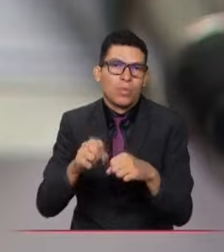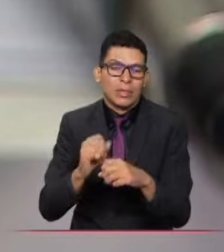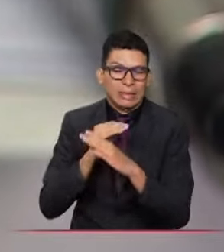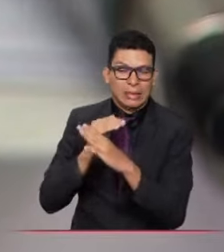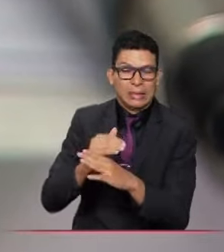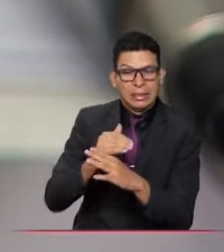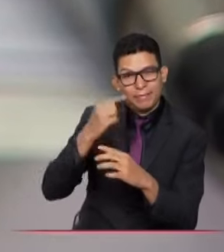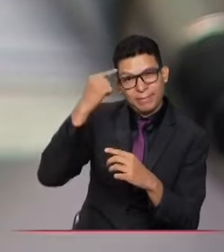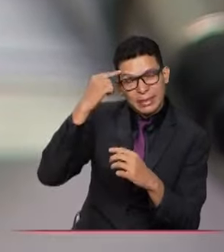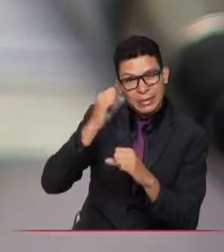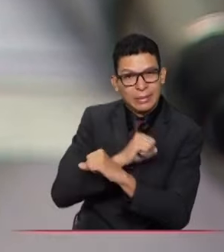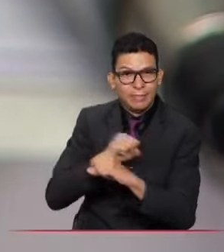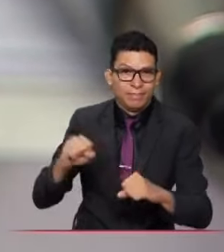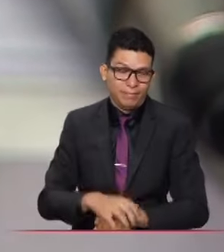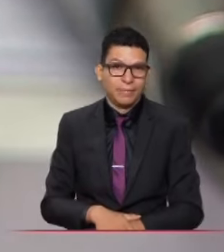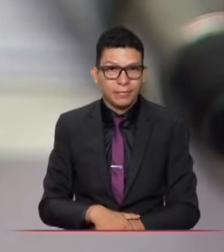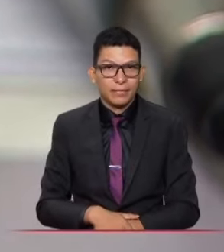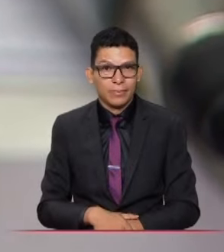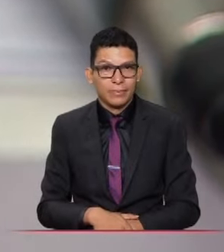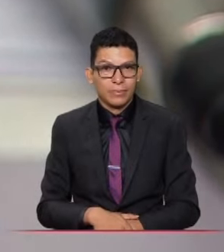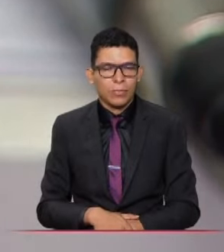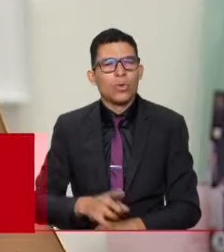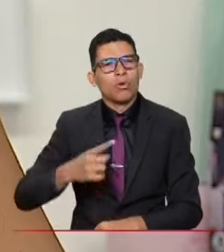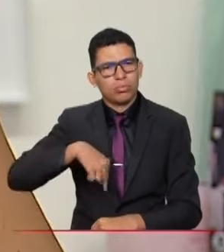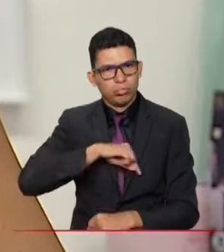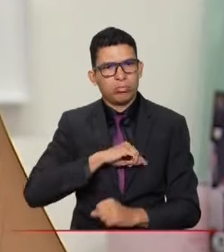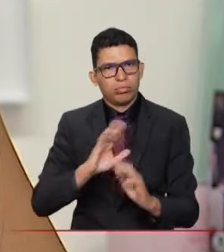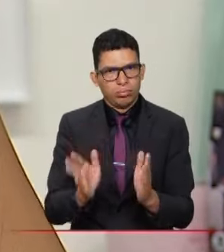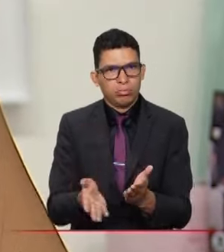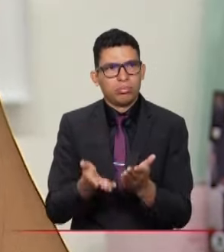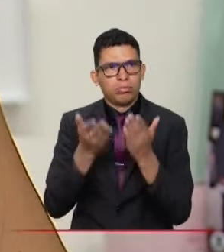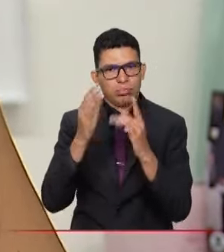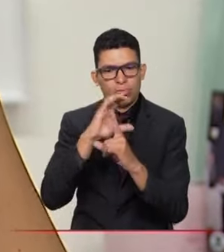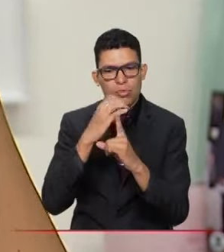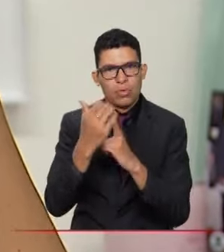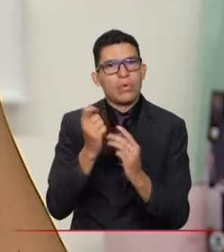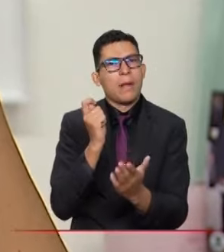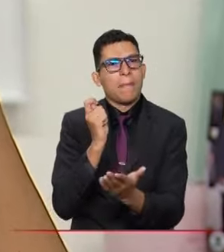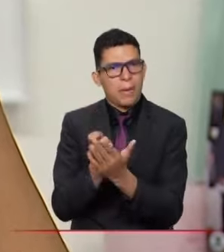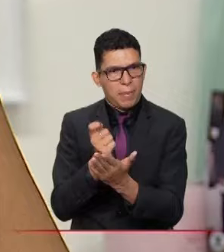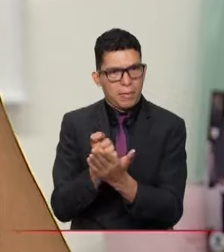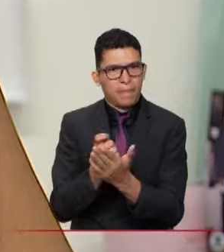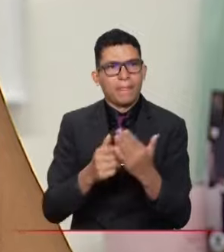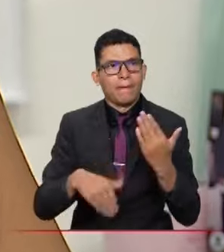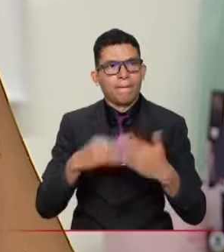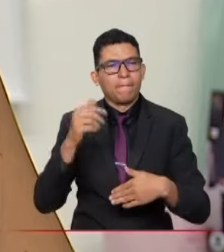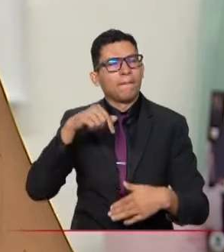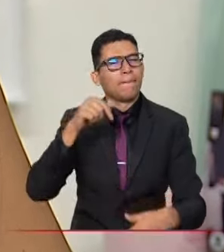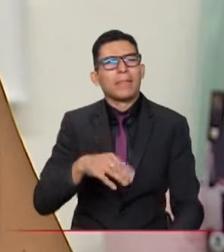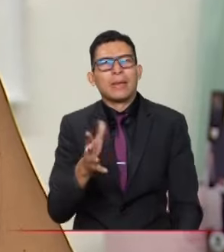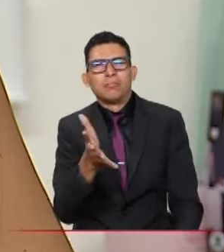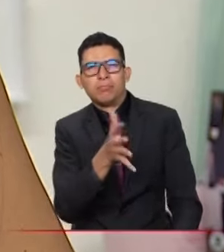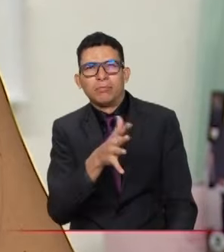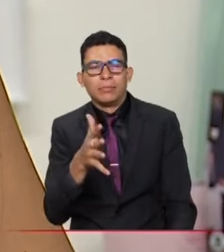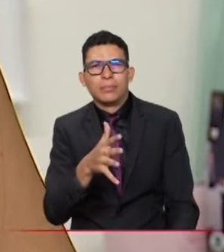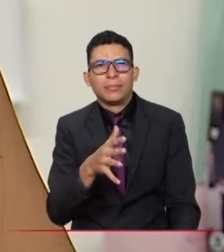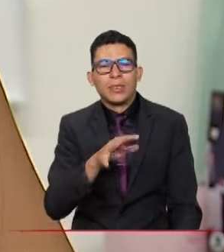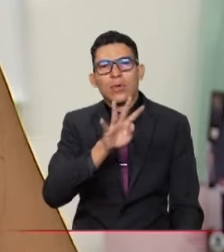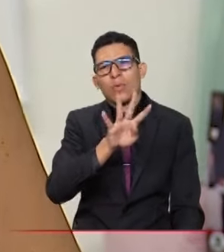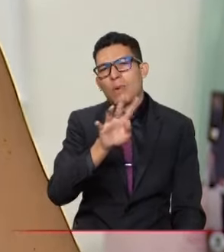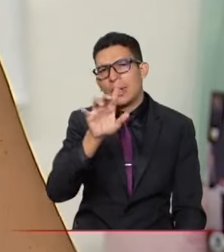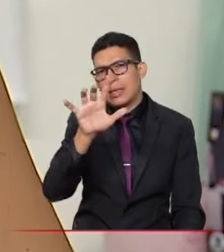dolores de cabeza hemos mejorado la cultura de pago nosotros iniciamos aquí Aproximadamente en un